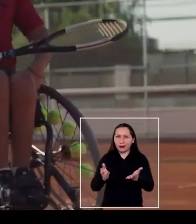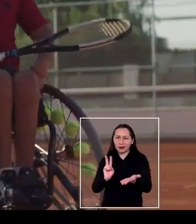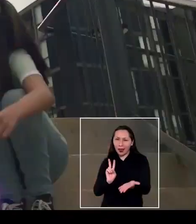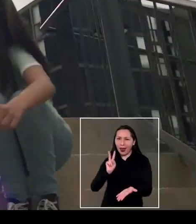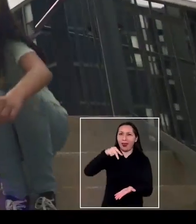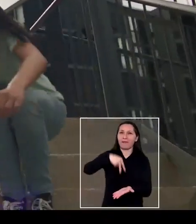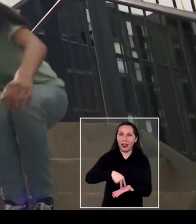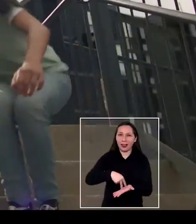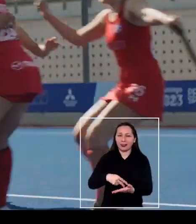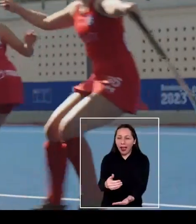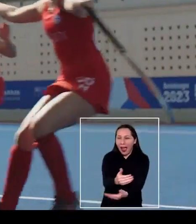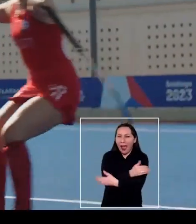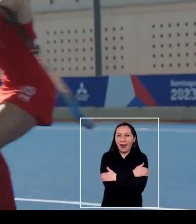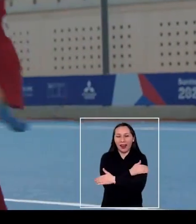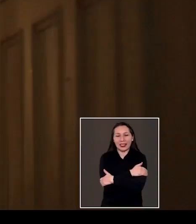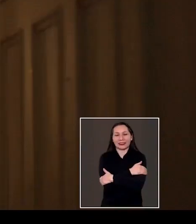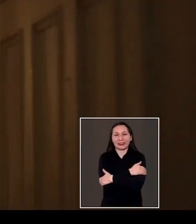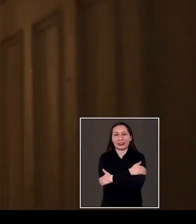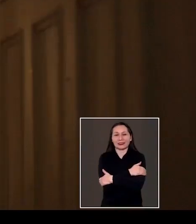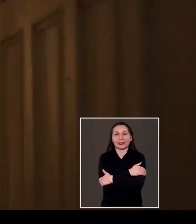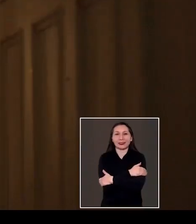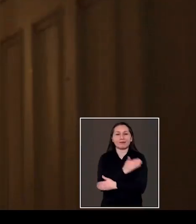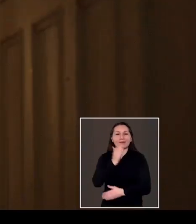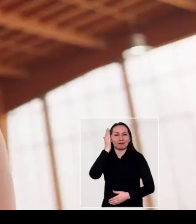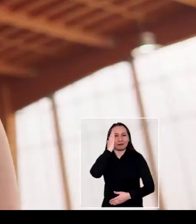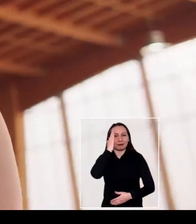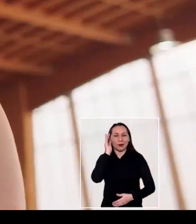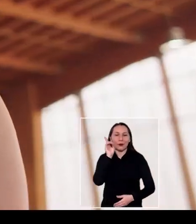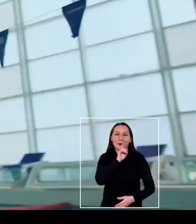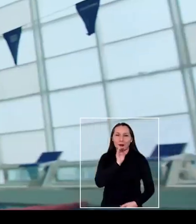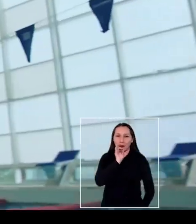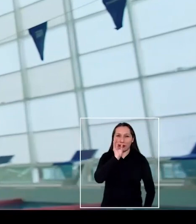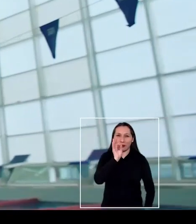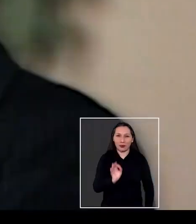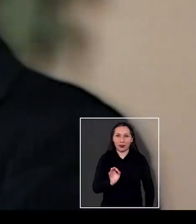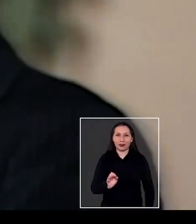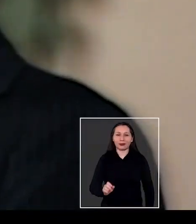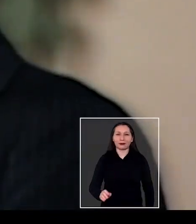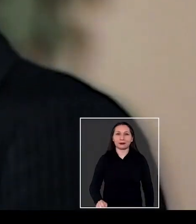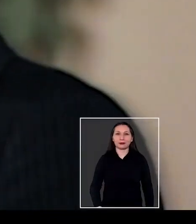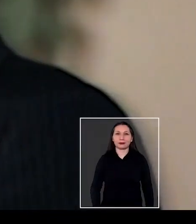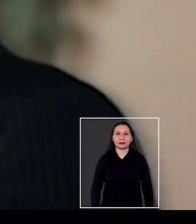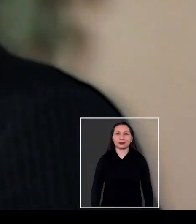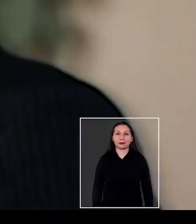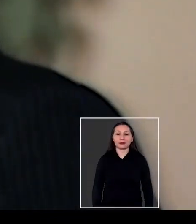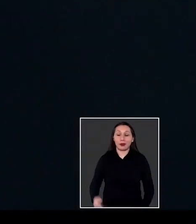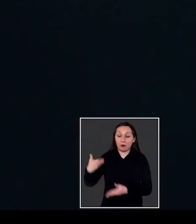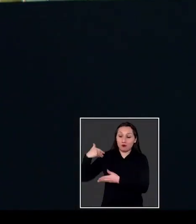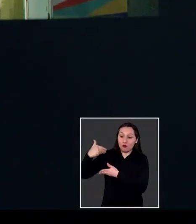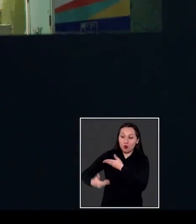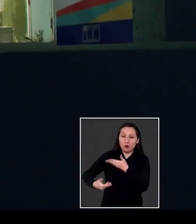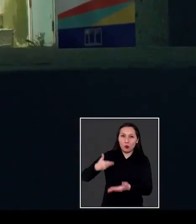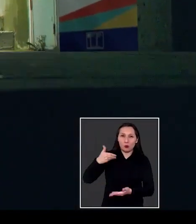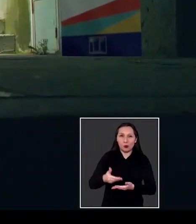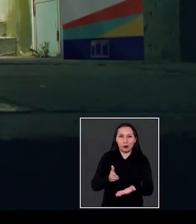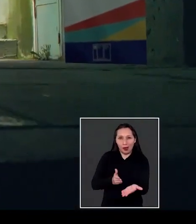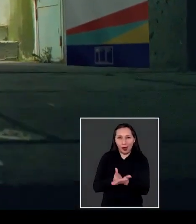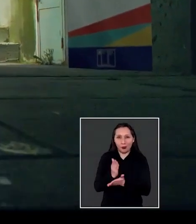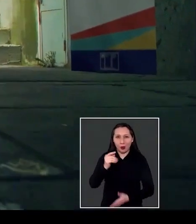Prepárense, levántense, abrácense y quédense con estas últimas palabras. El